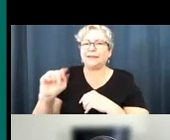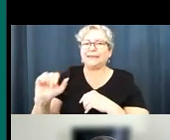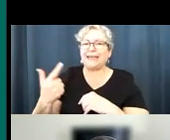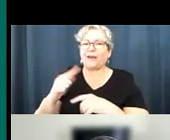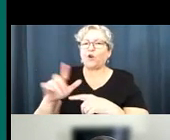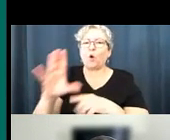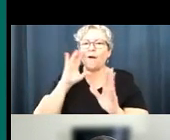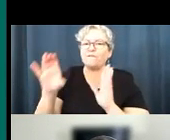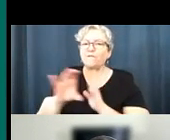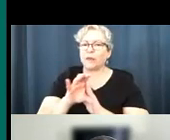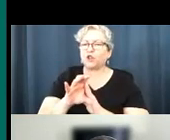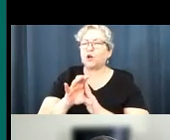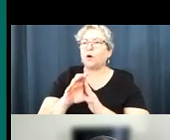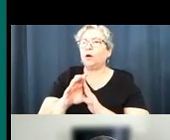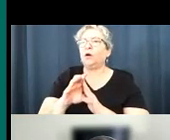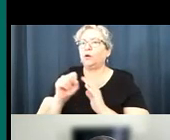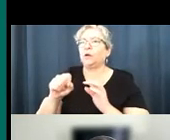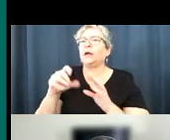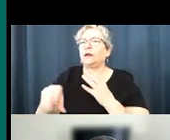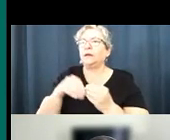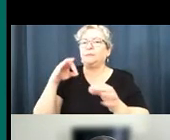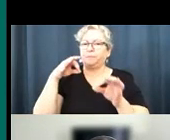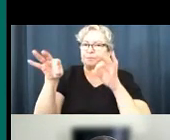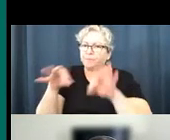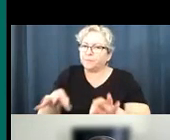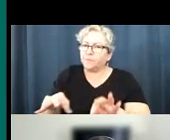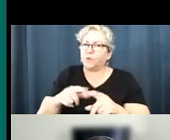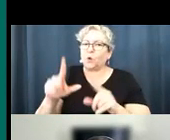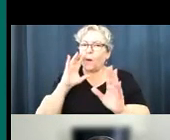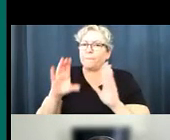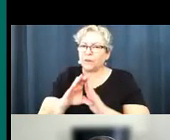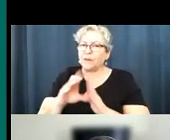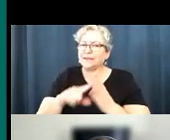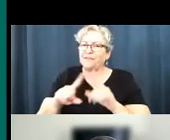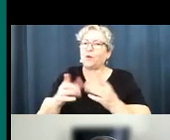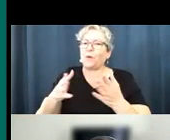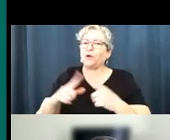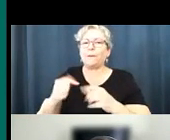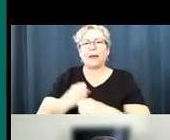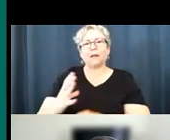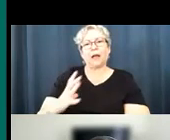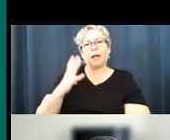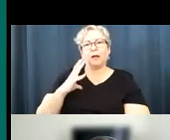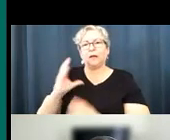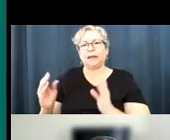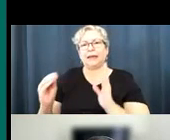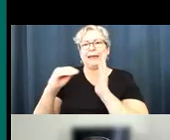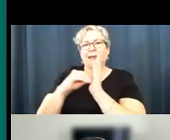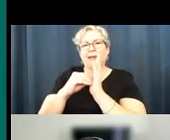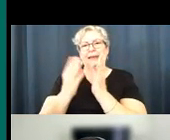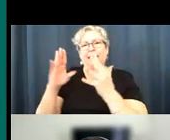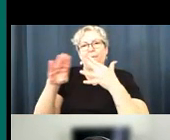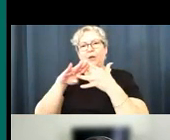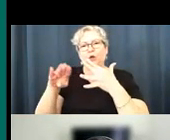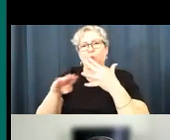Eso es como añadirle el outguide a la foto, pues usted puede añadir una narración descriptiva al video y usted lo